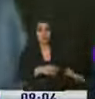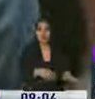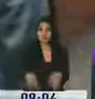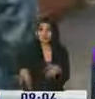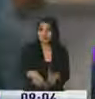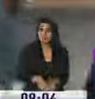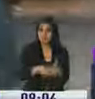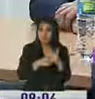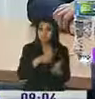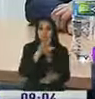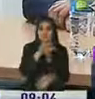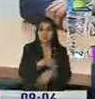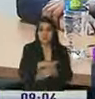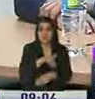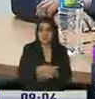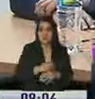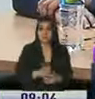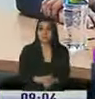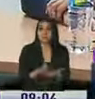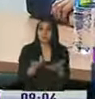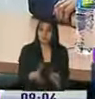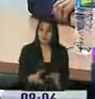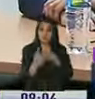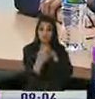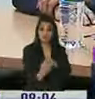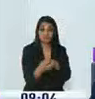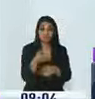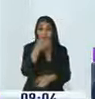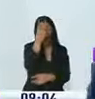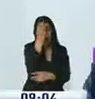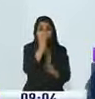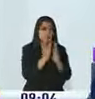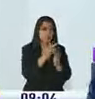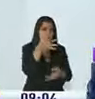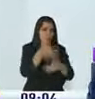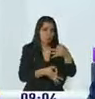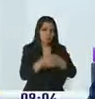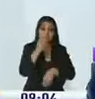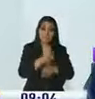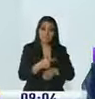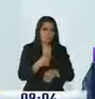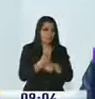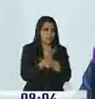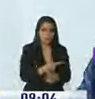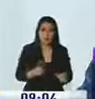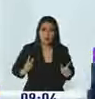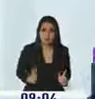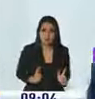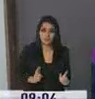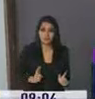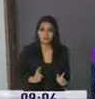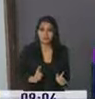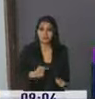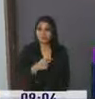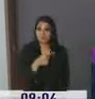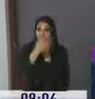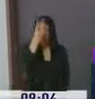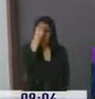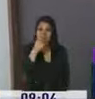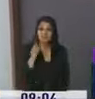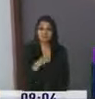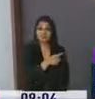a las 15 horas. Ya en la audiencia, Jorge Glass solicitó a los jueces que ordenaran su libertad, ya que según mencionó, la orden